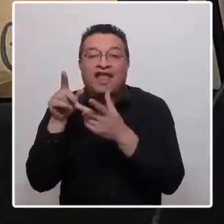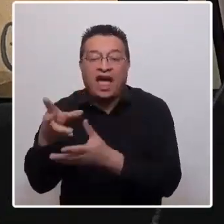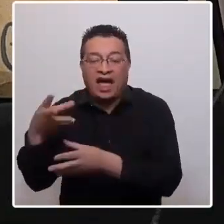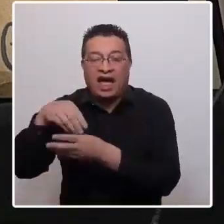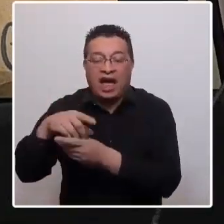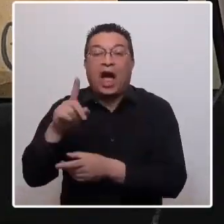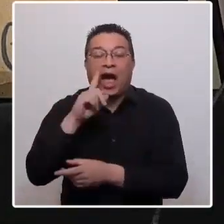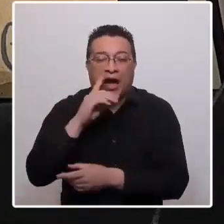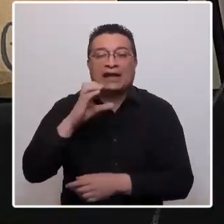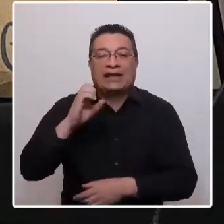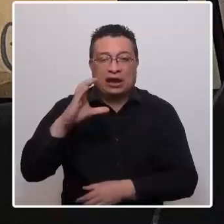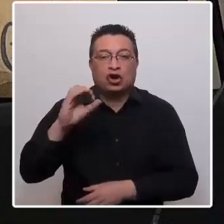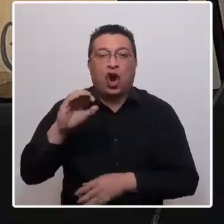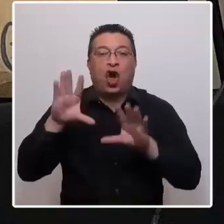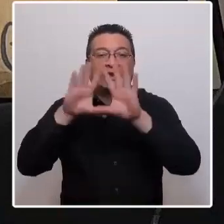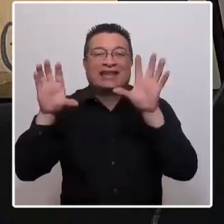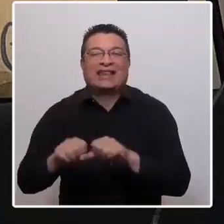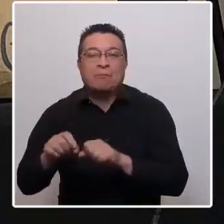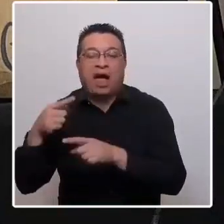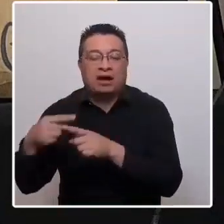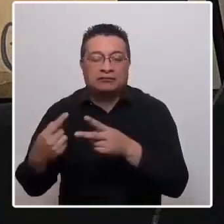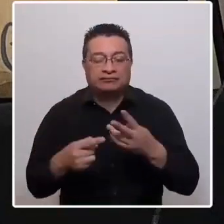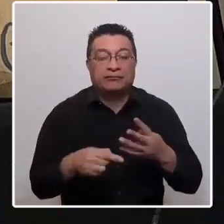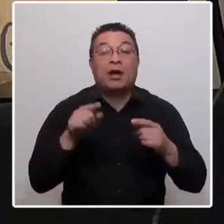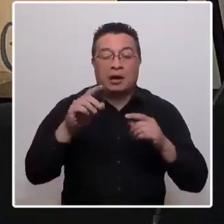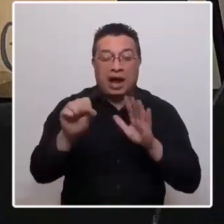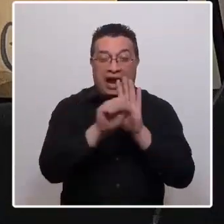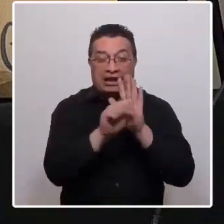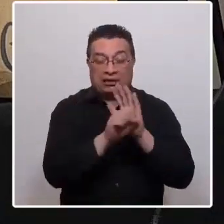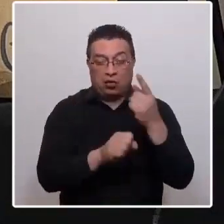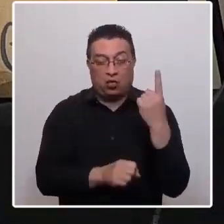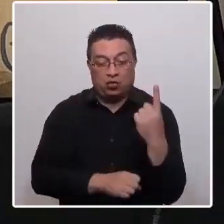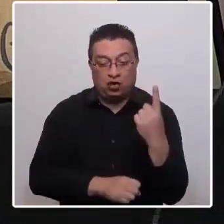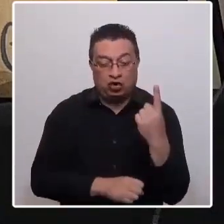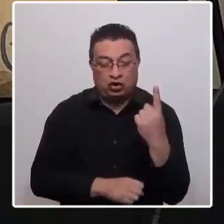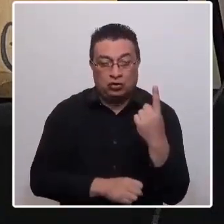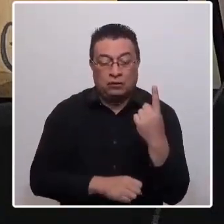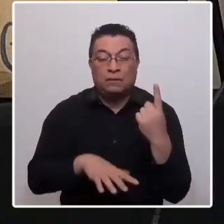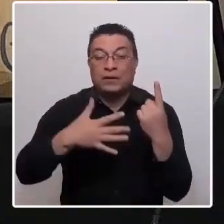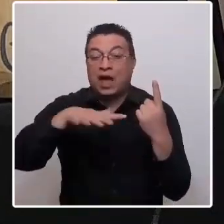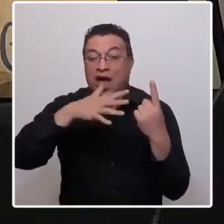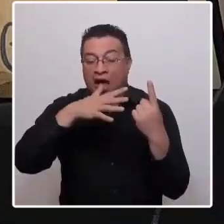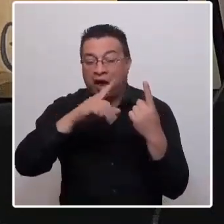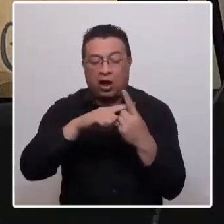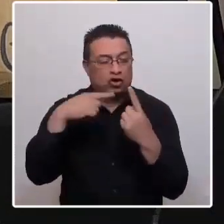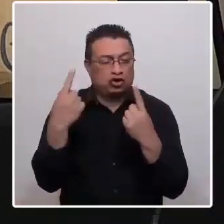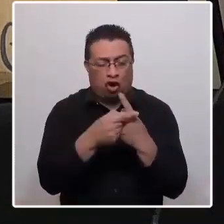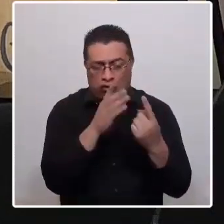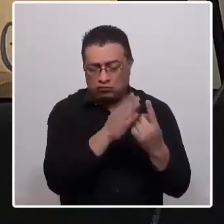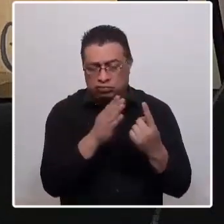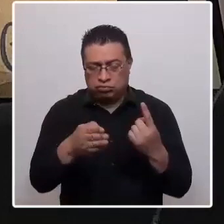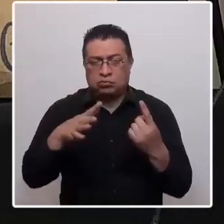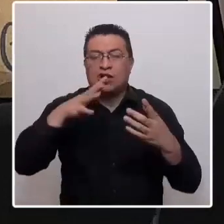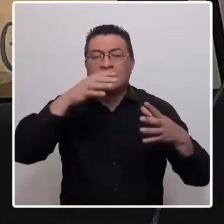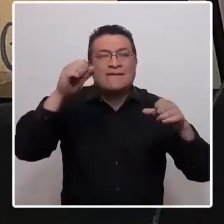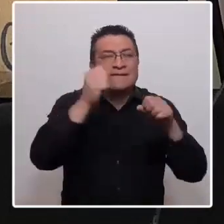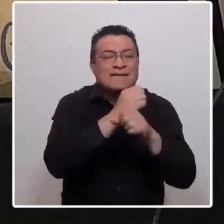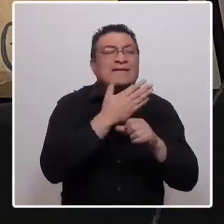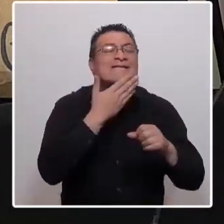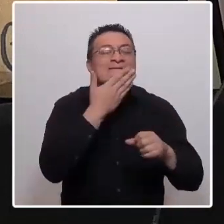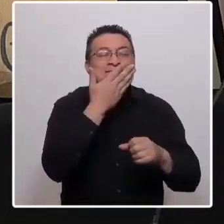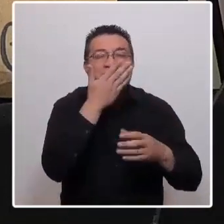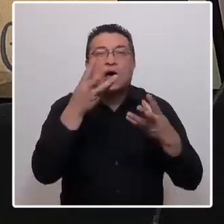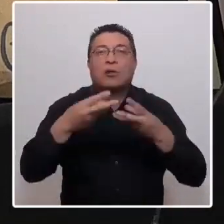hay ecosistemas. Artículo 1. Agua en todas sus fases, líquido, sólido y gaseoso,